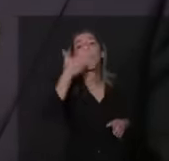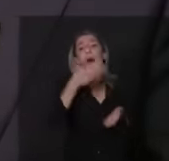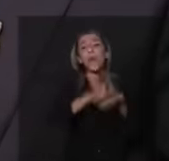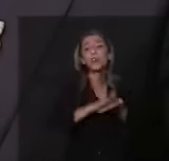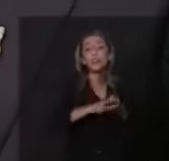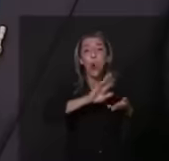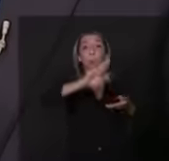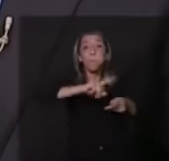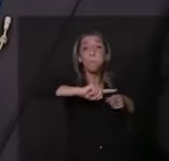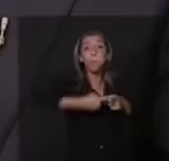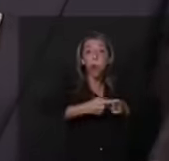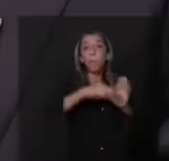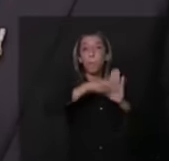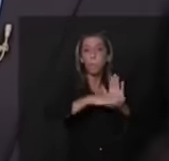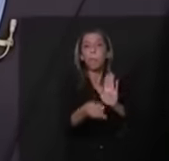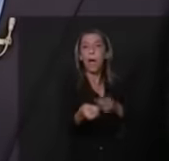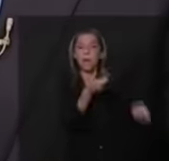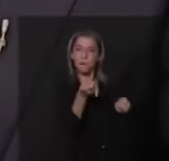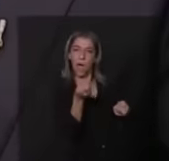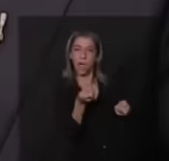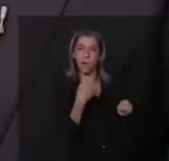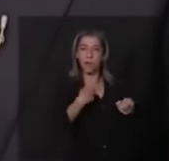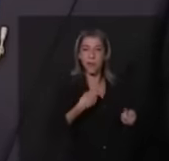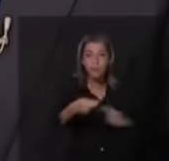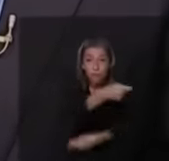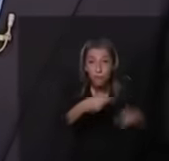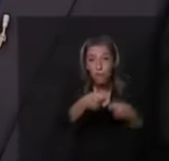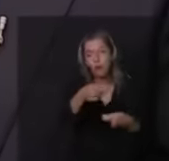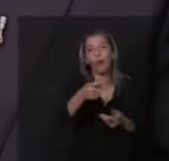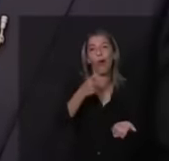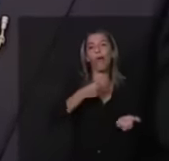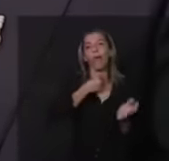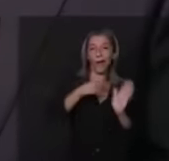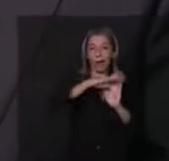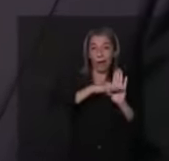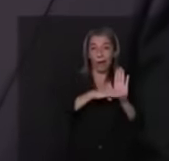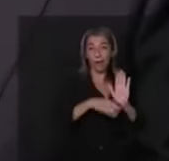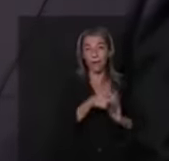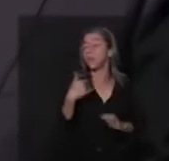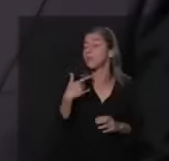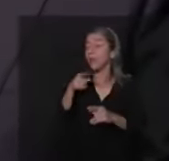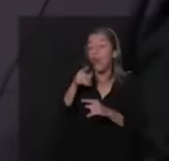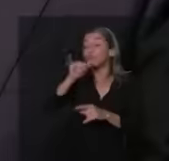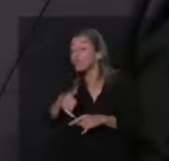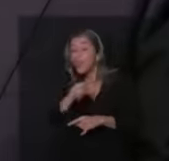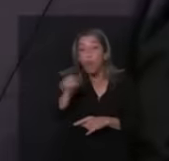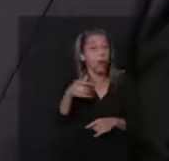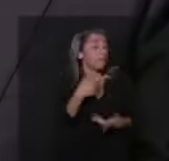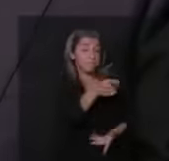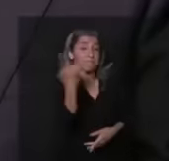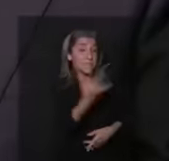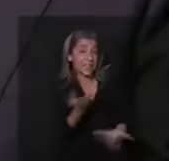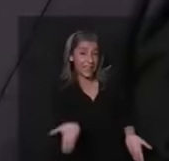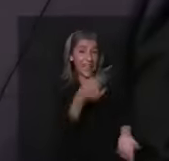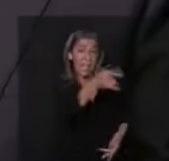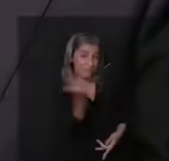regulación del comercio que lo único mundo, que hace, que lo único mundo, que hace es perjudicar el bienestar de los argentinos. ¿Qué tiene que ver? Eso es una falacia. ¿Qué me importa? Falacia ad